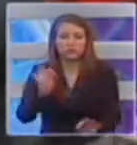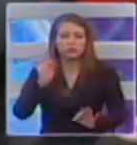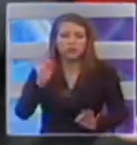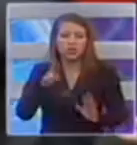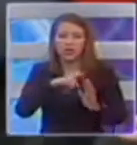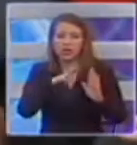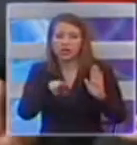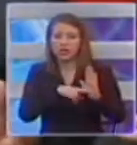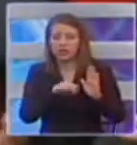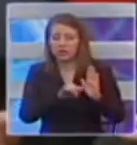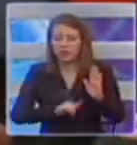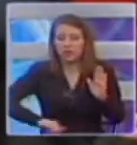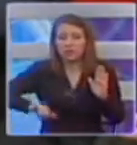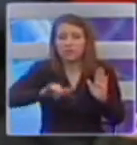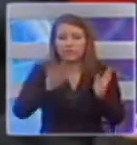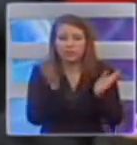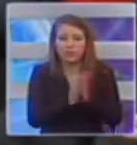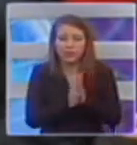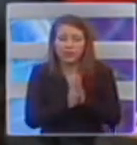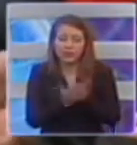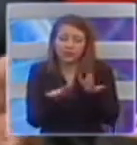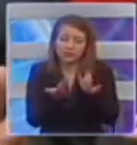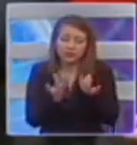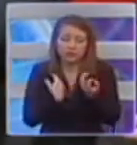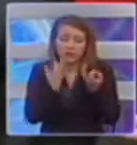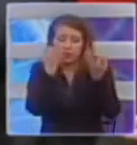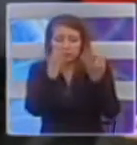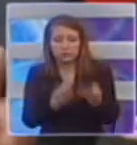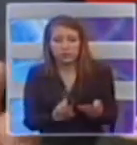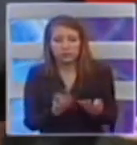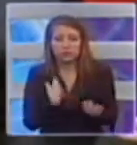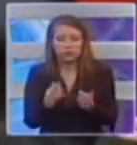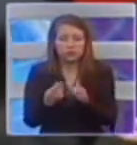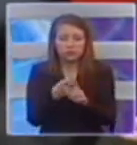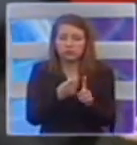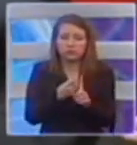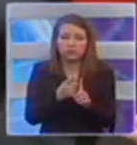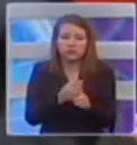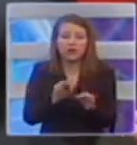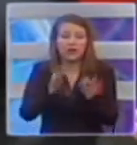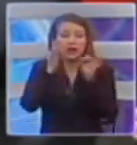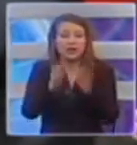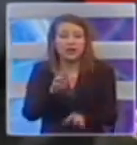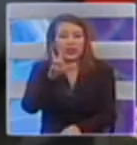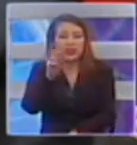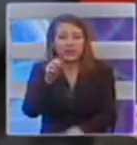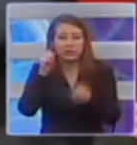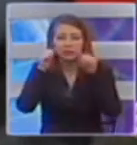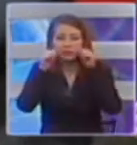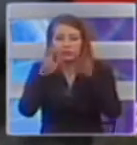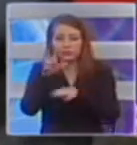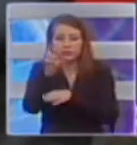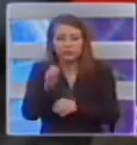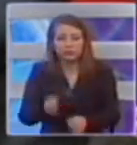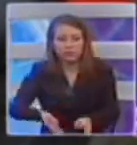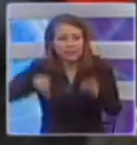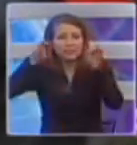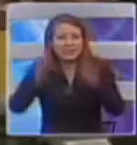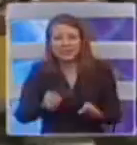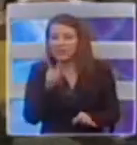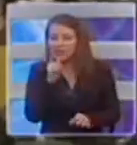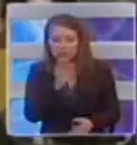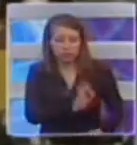reglamento. Sondeos, puede ser consenso, pueden ser primarias, pero el día 30 de septiembre la Unidad tiene